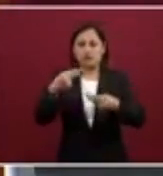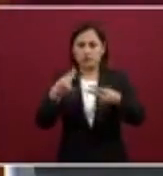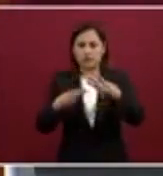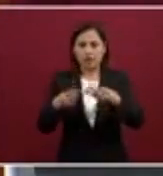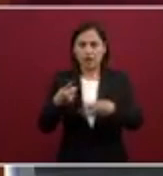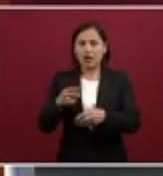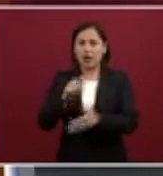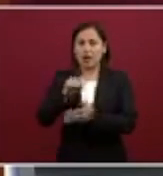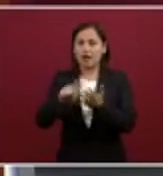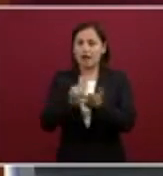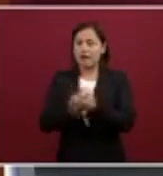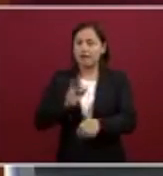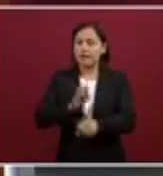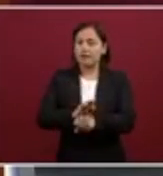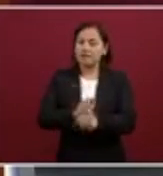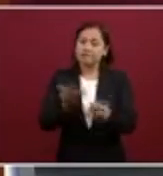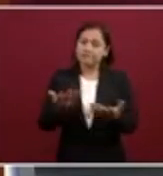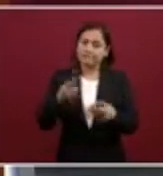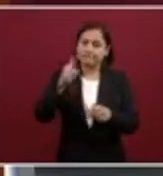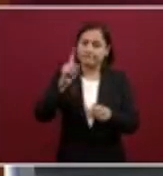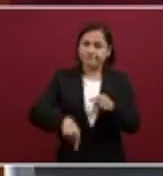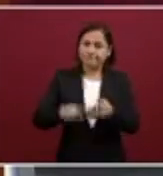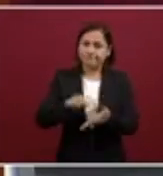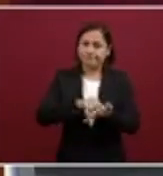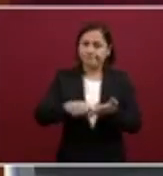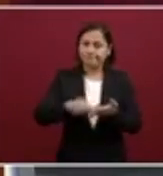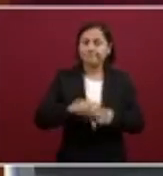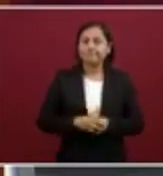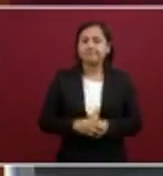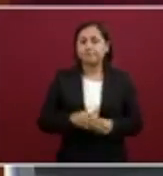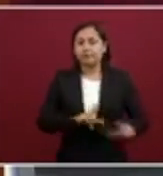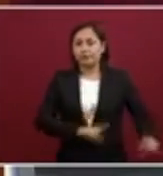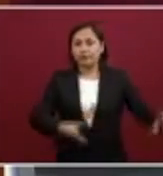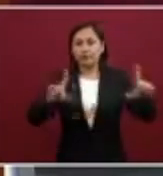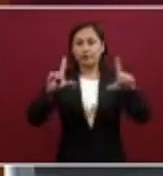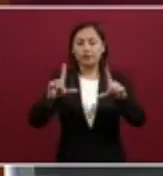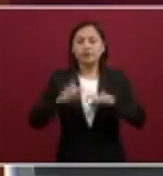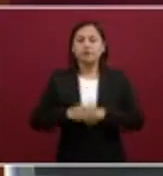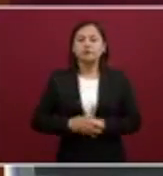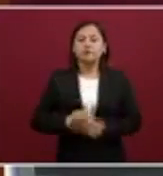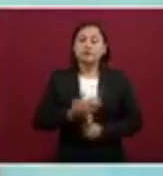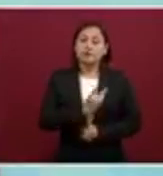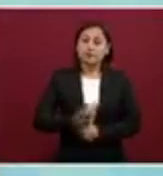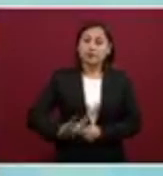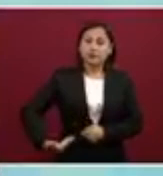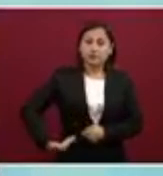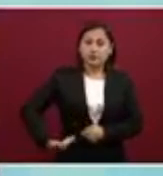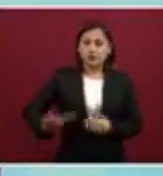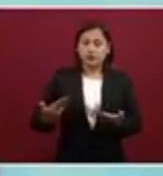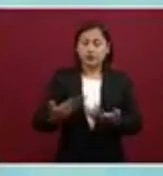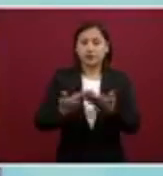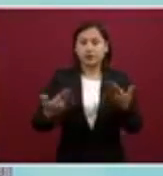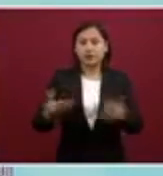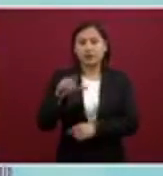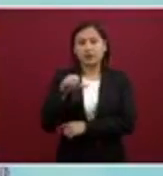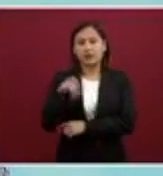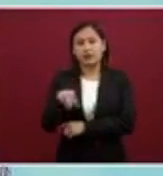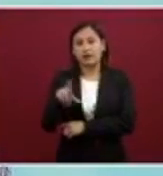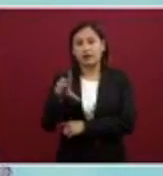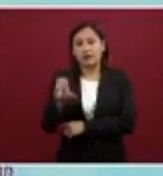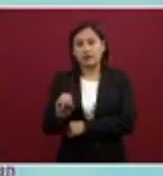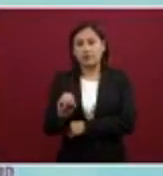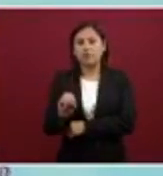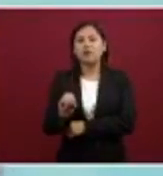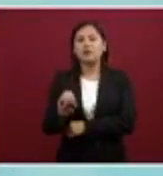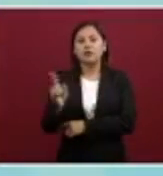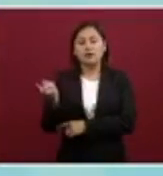lámina. Entonces, el presidente de la República, el licenciado Andrés Manuel López Obrador, señaló que va a firmar hoy